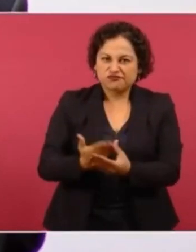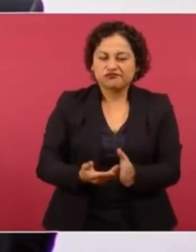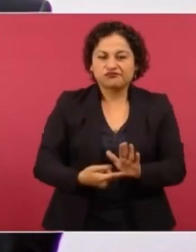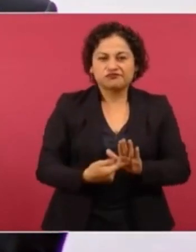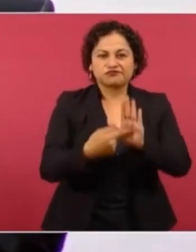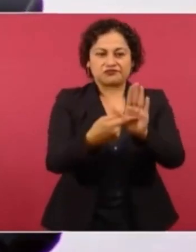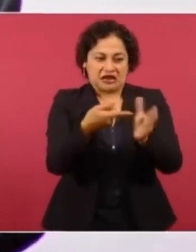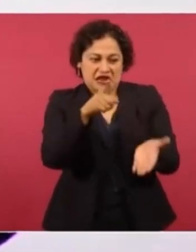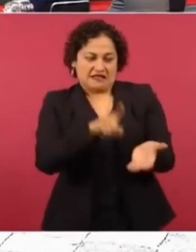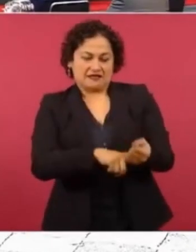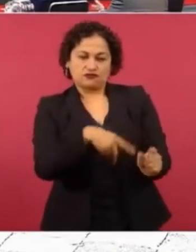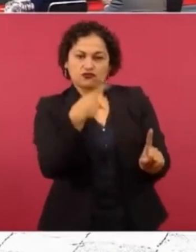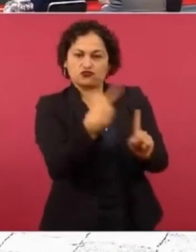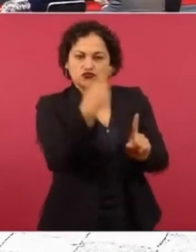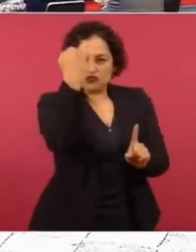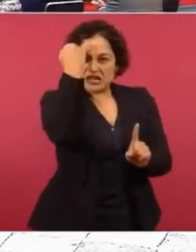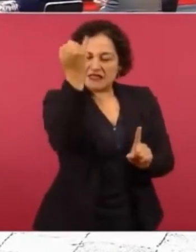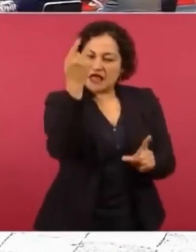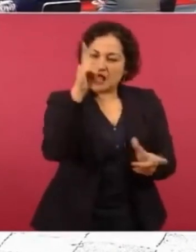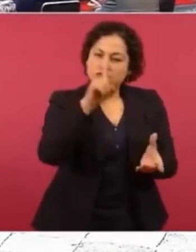Democracia Muchas gracias